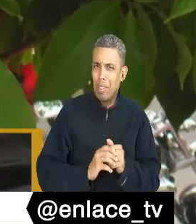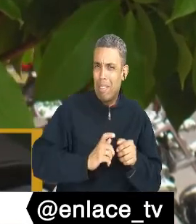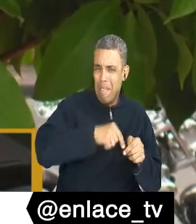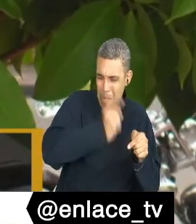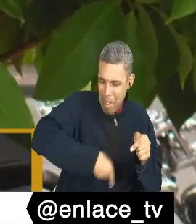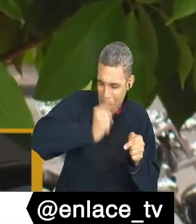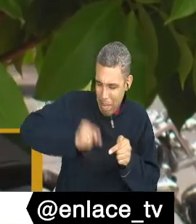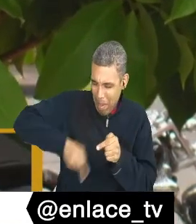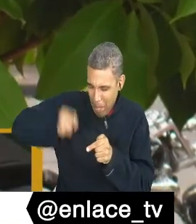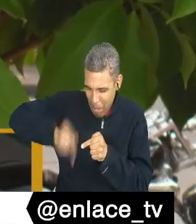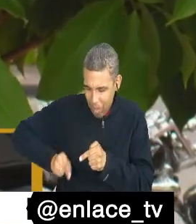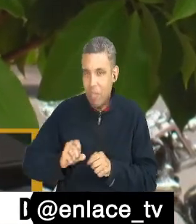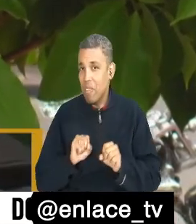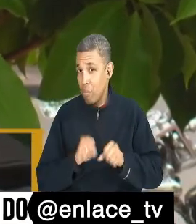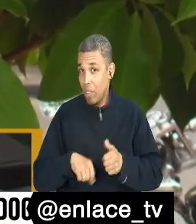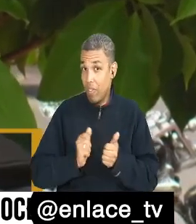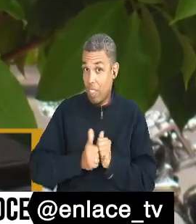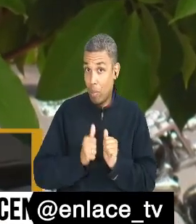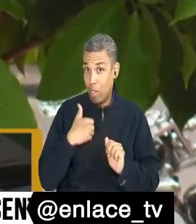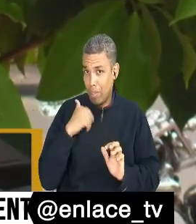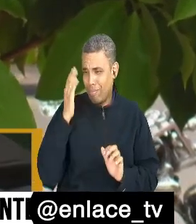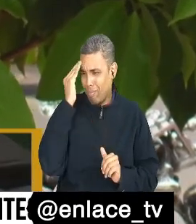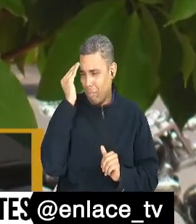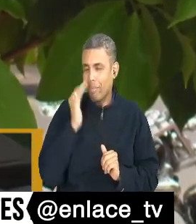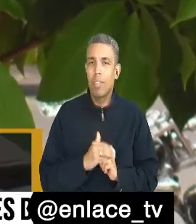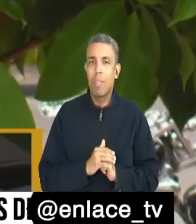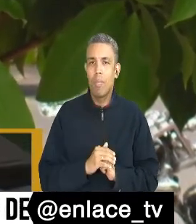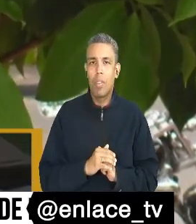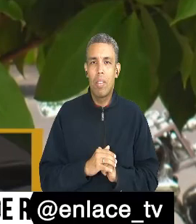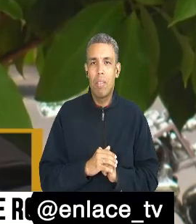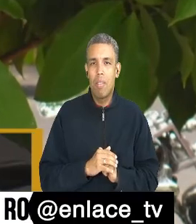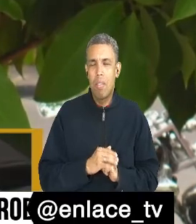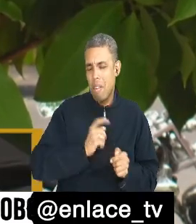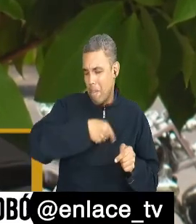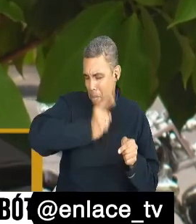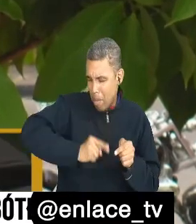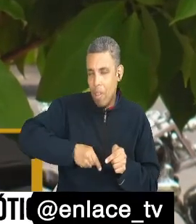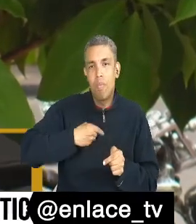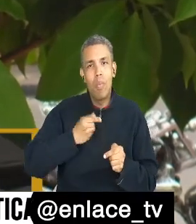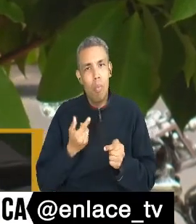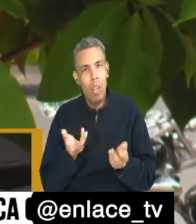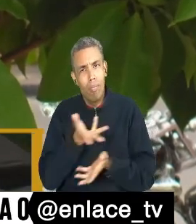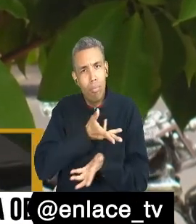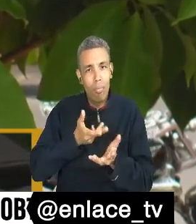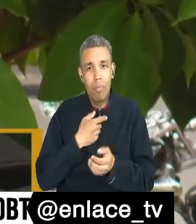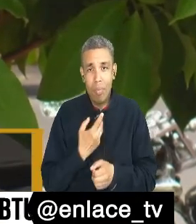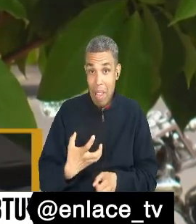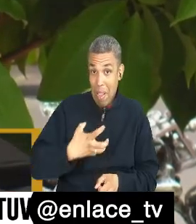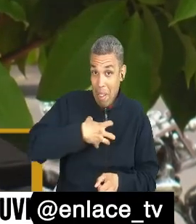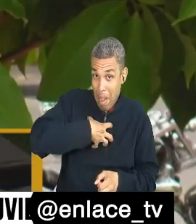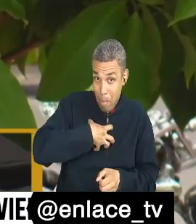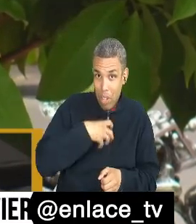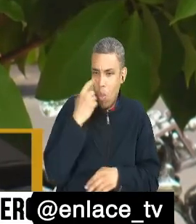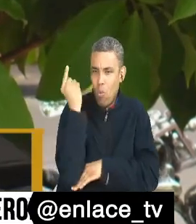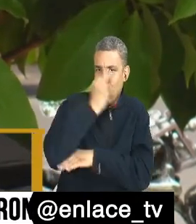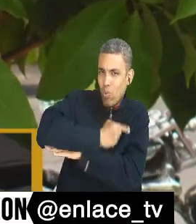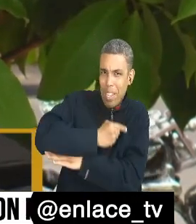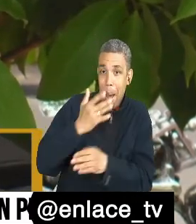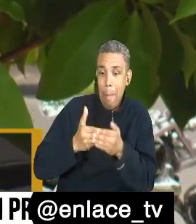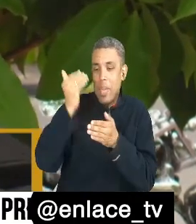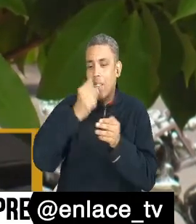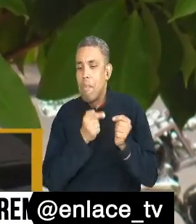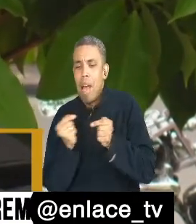deportivas que se conozcan, las vamos a hacer en integración. Vamos a hacer campeonatos relámpagos de integración con